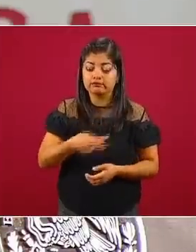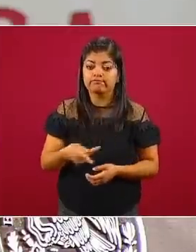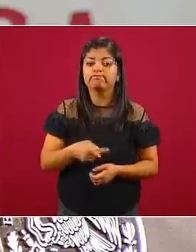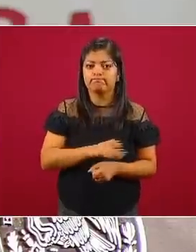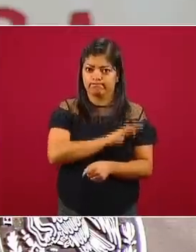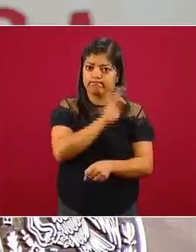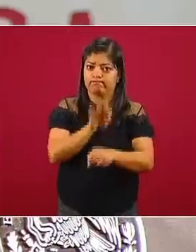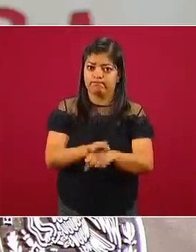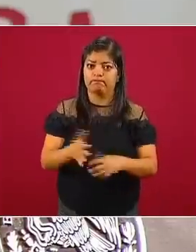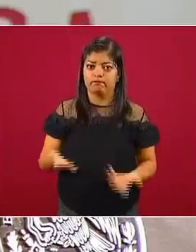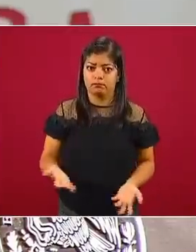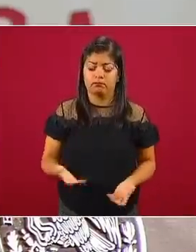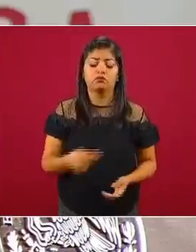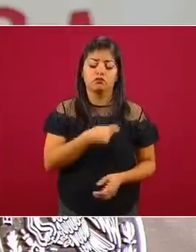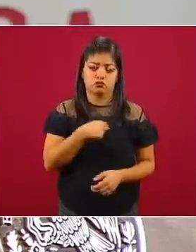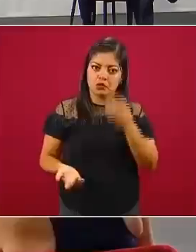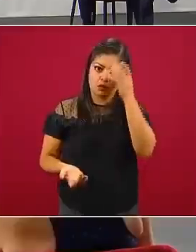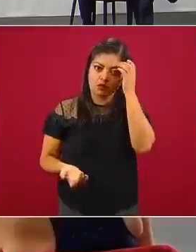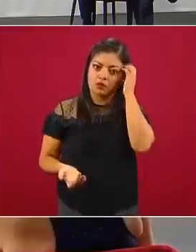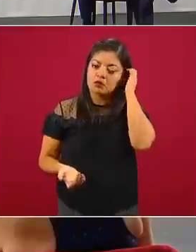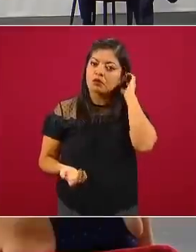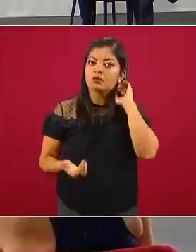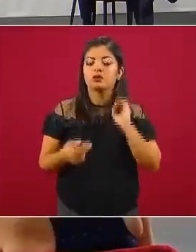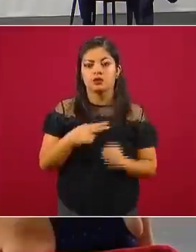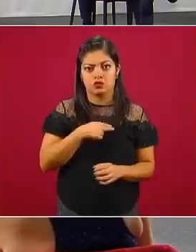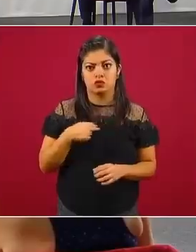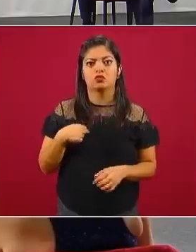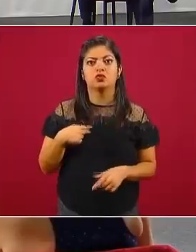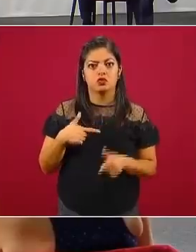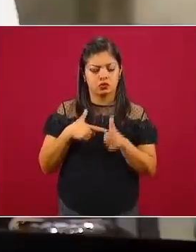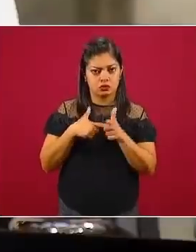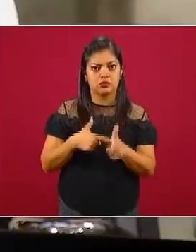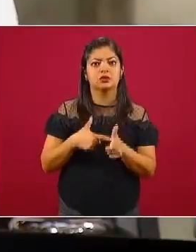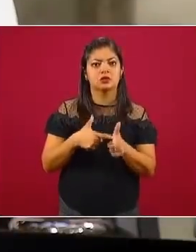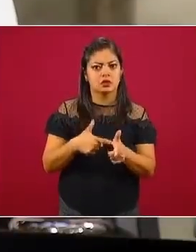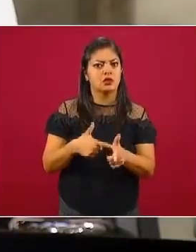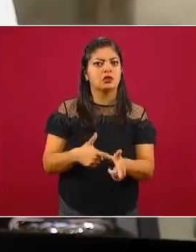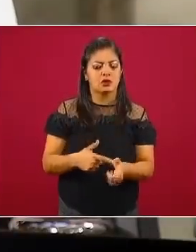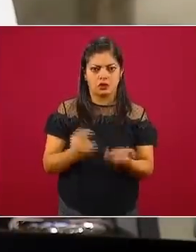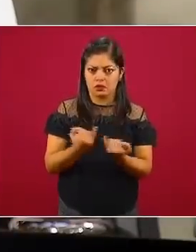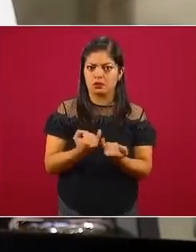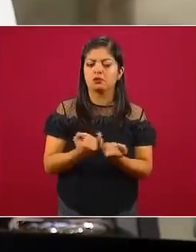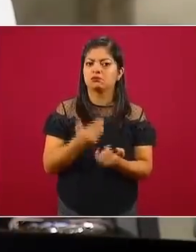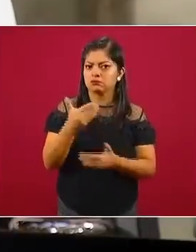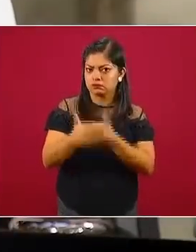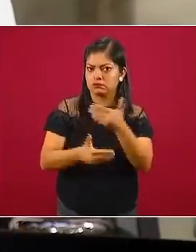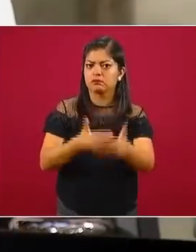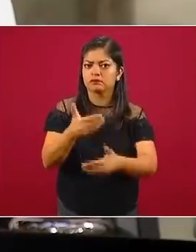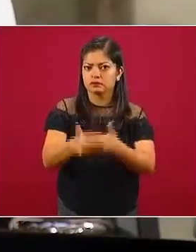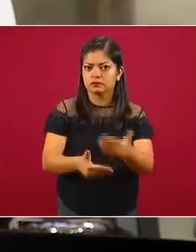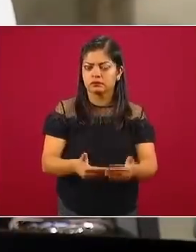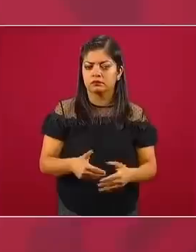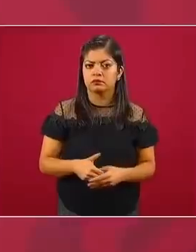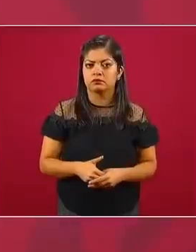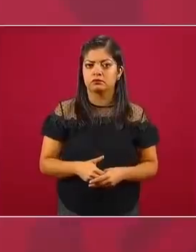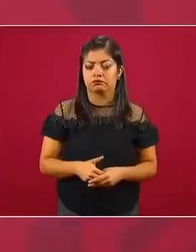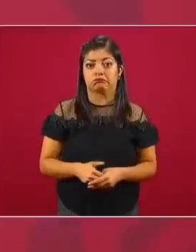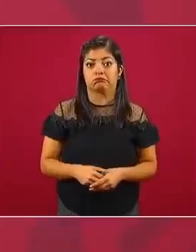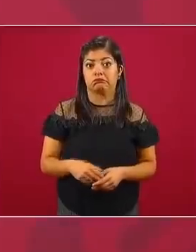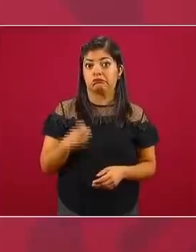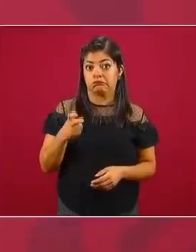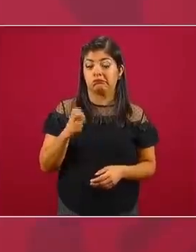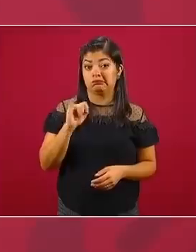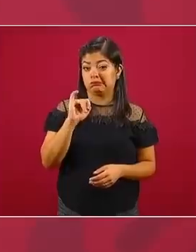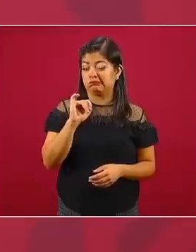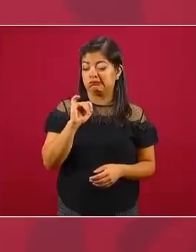Y lo vamos a seguir haciendo. Vamos nosotros a continuar adelante y sí nos importa